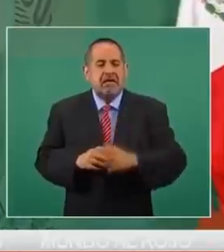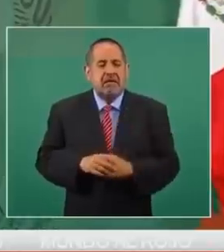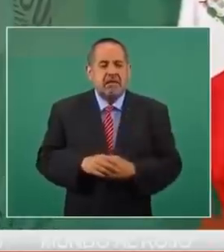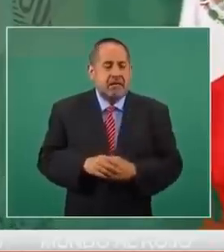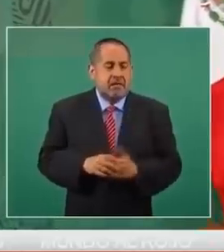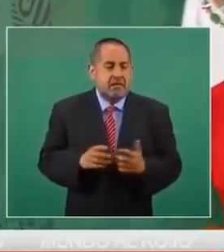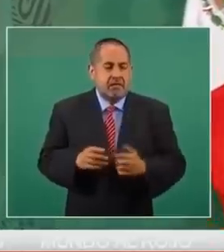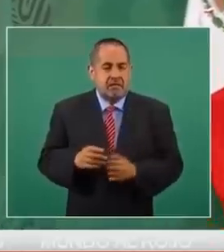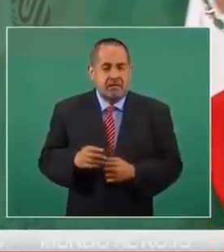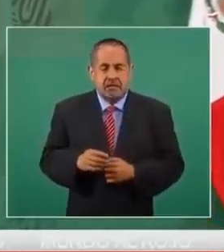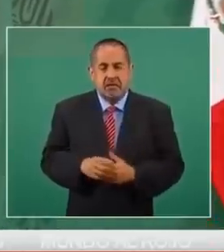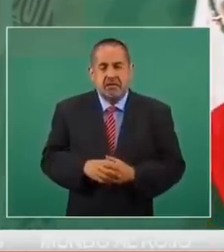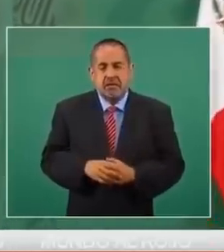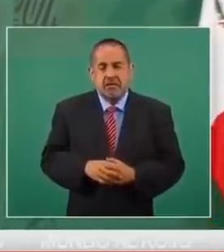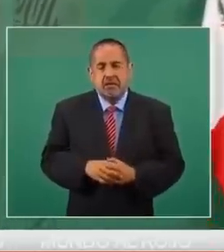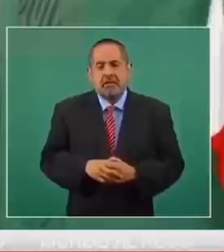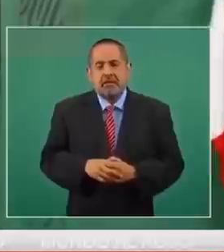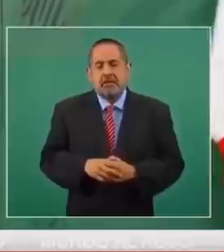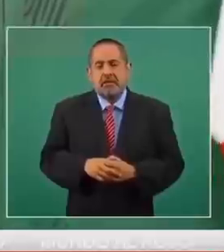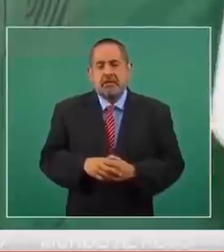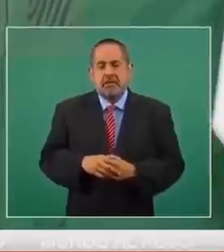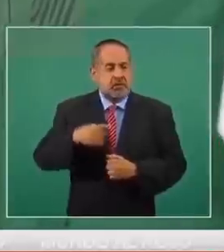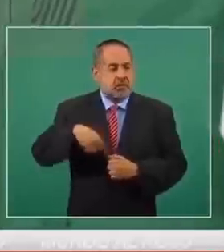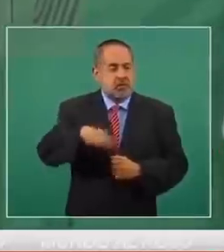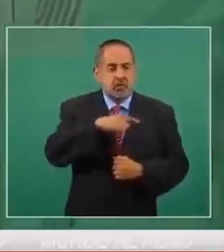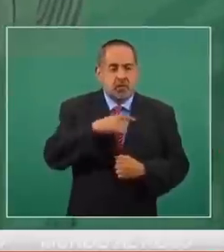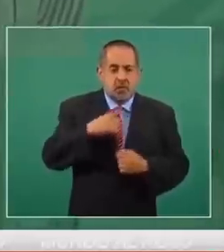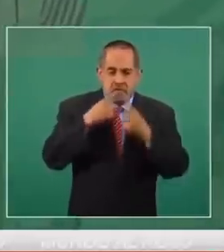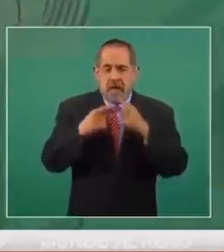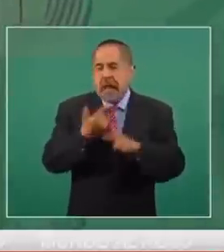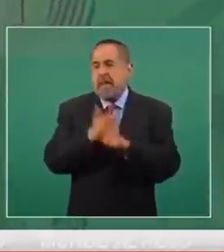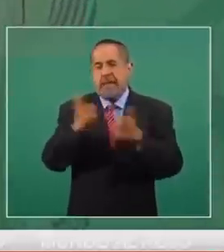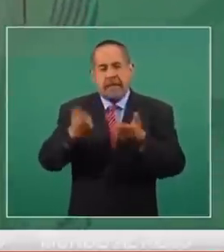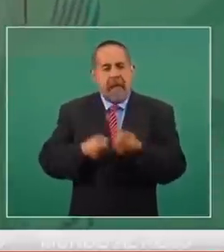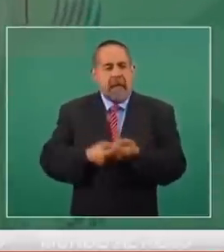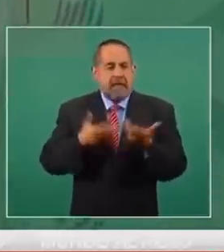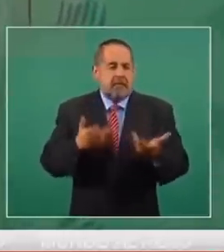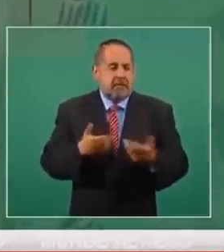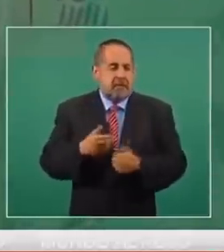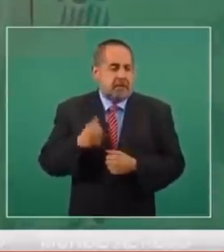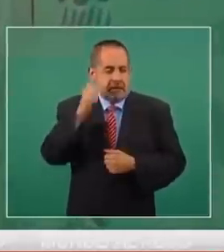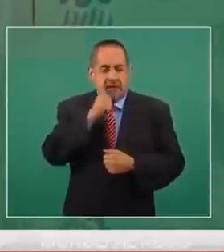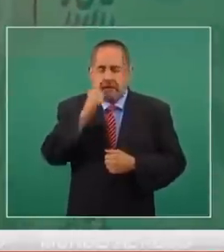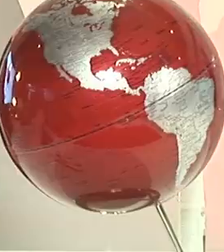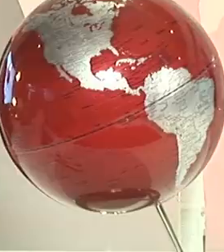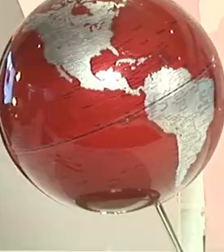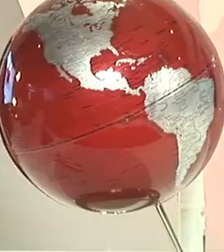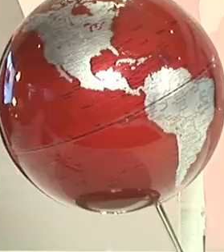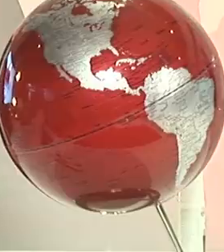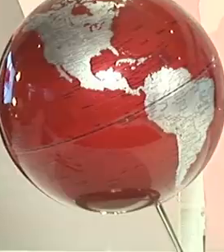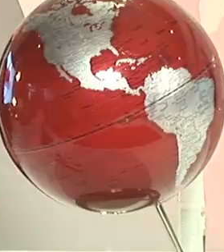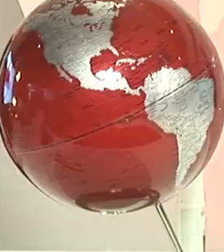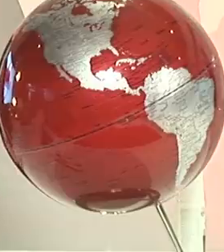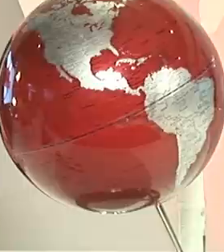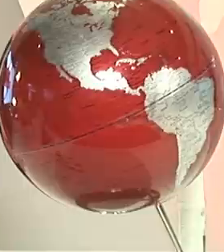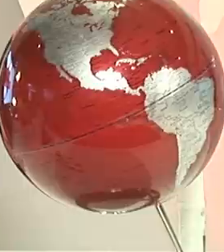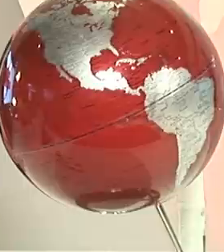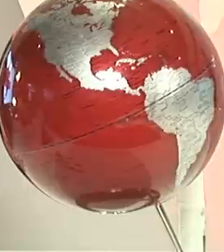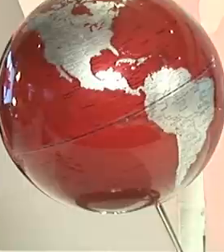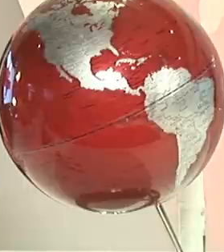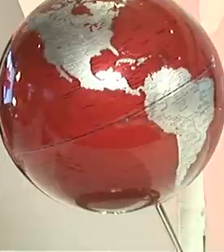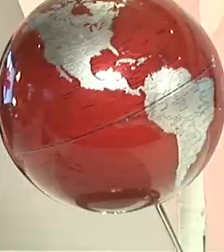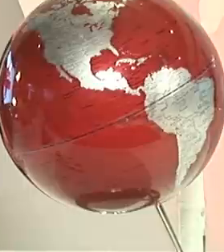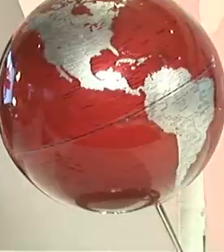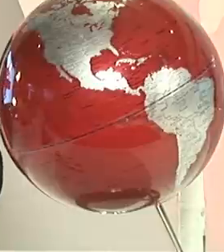Entonces nosotros pues vamos a garantizar la libertad siempre. Pues ahí tenemos